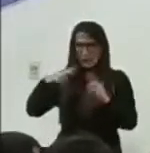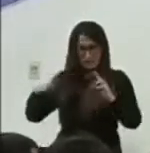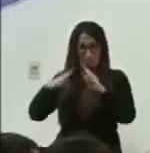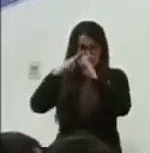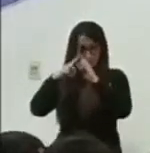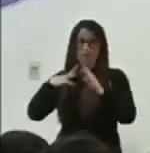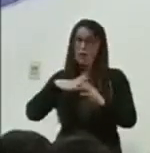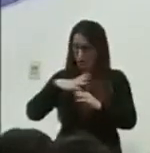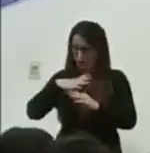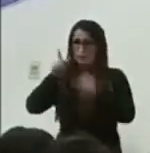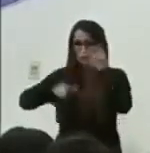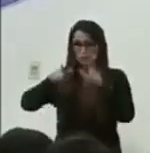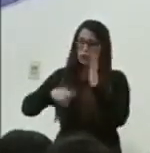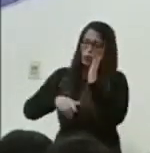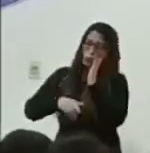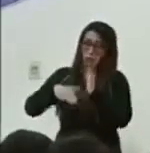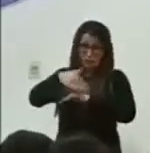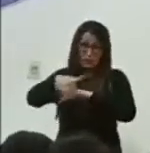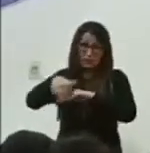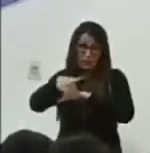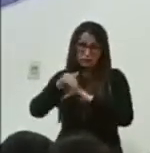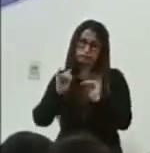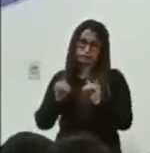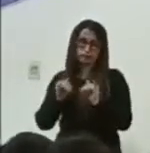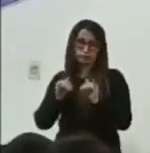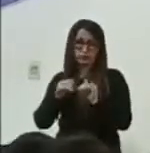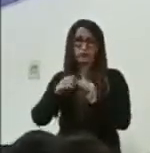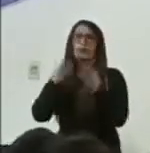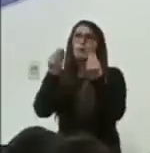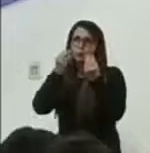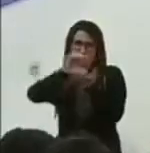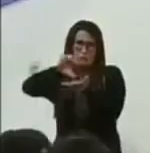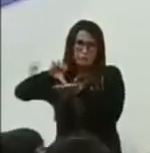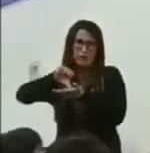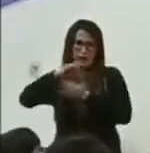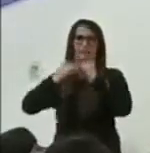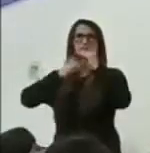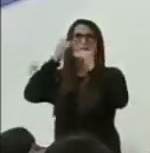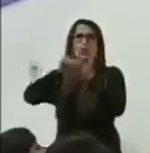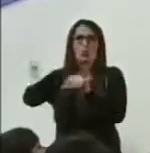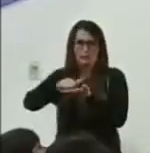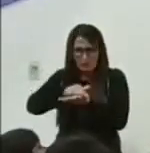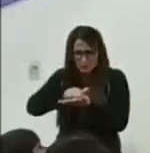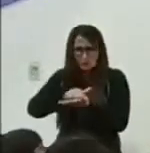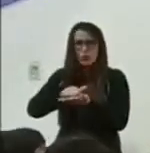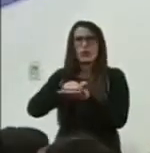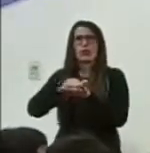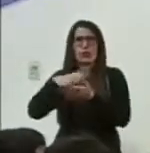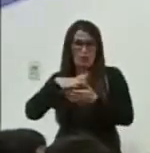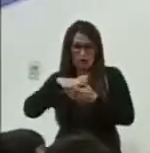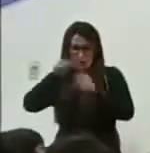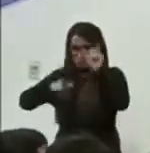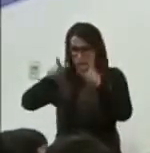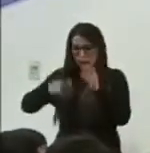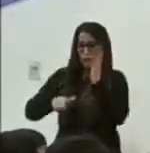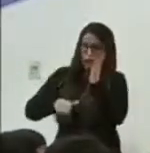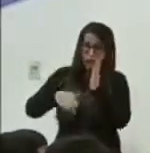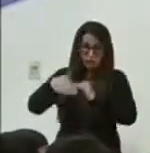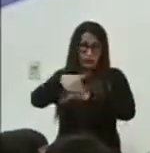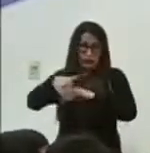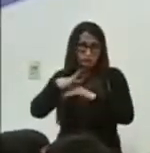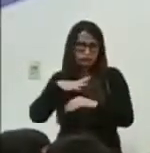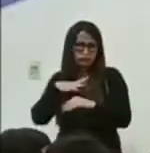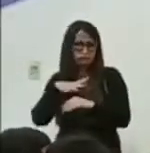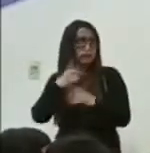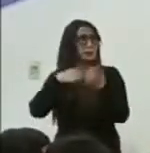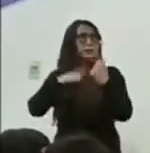duerme gente en la calle. En los países desarrollados, en Nueva York, duerme gente en la calle.